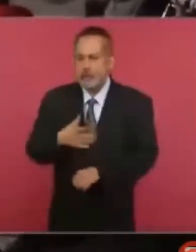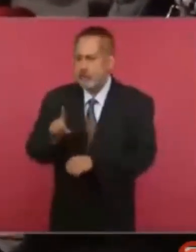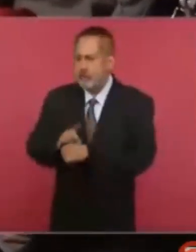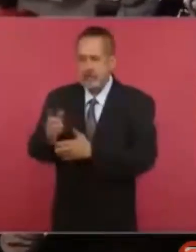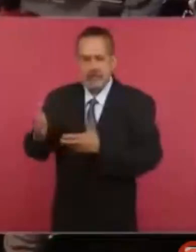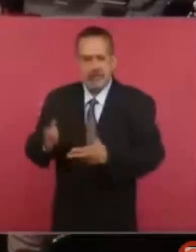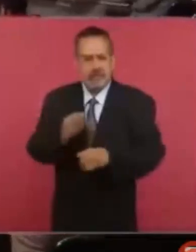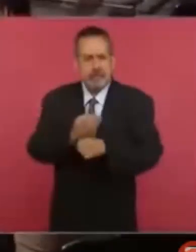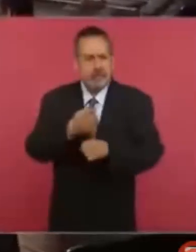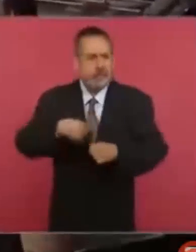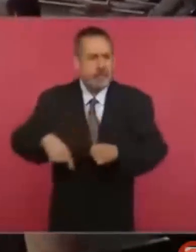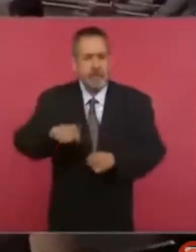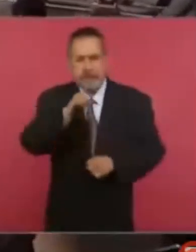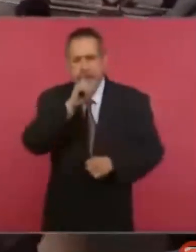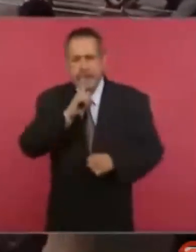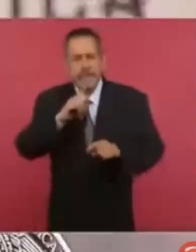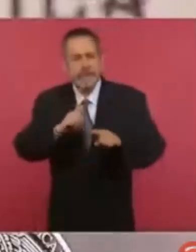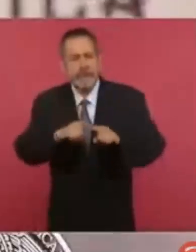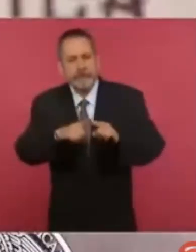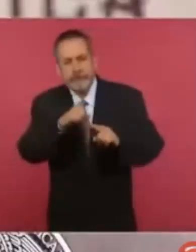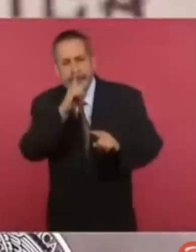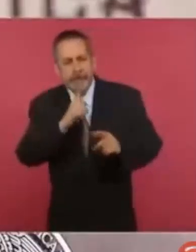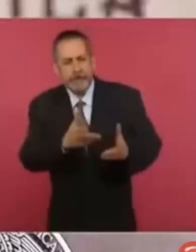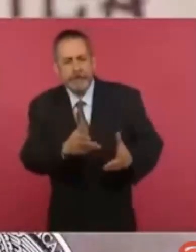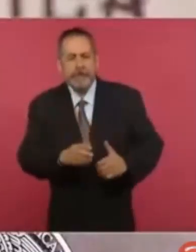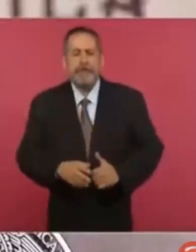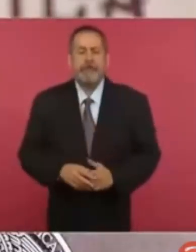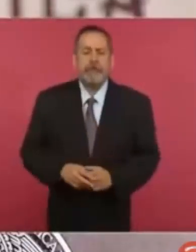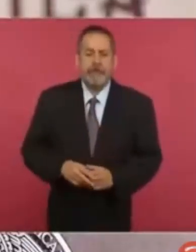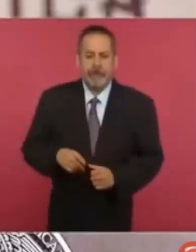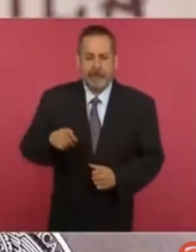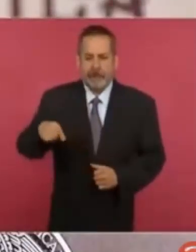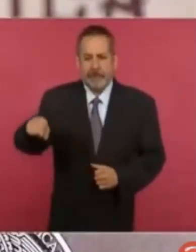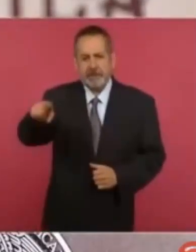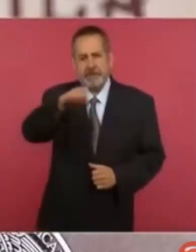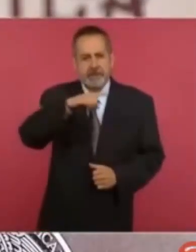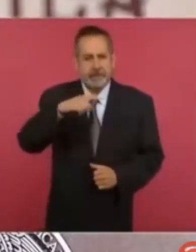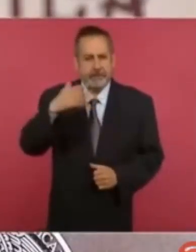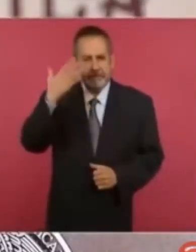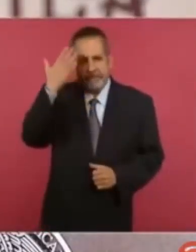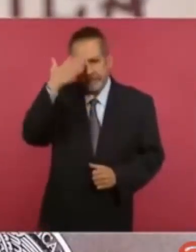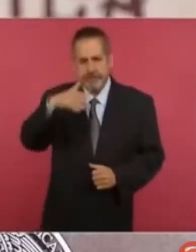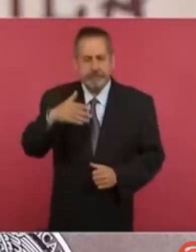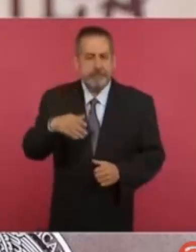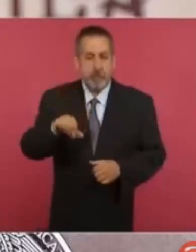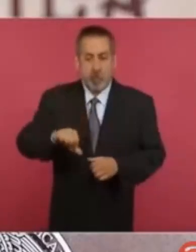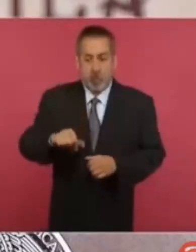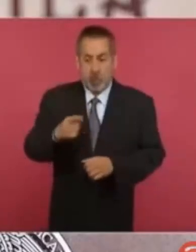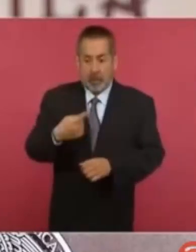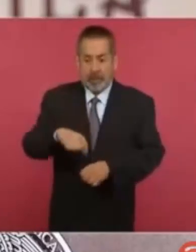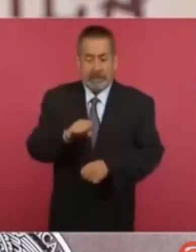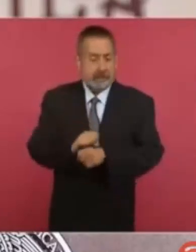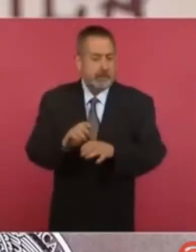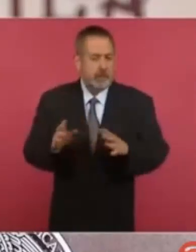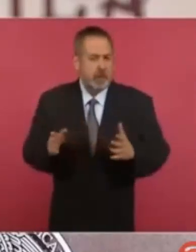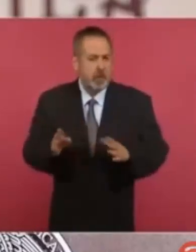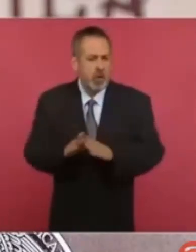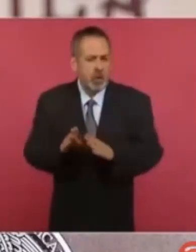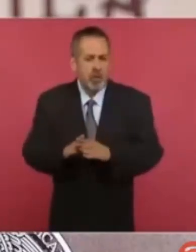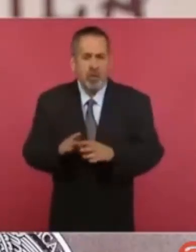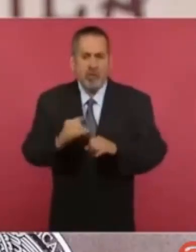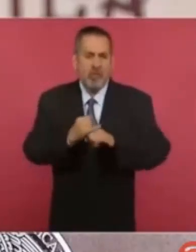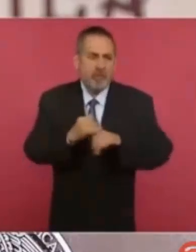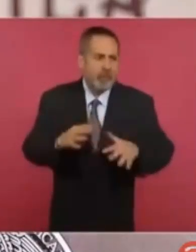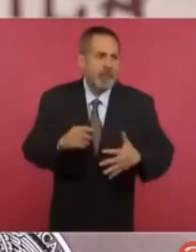quienen las mentiras de la semana y pues como ustedes se pudieron haber dado cuenta Esta semana el greso informativo estuvo